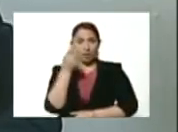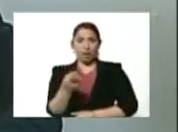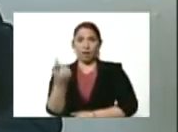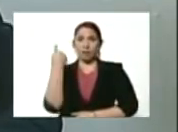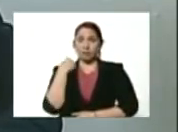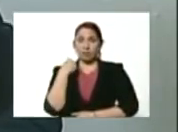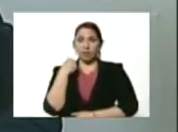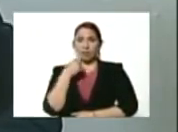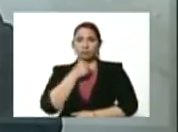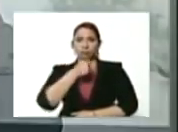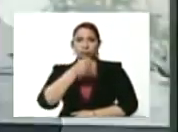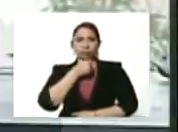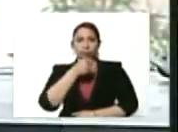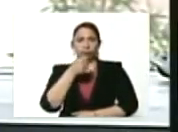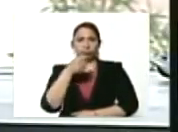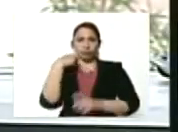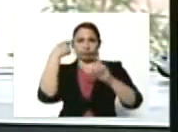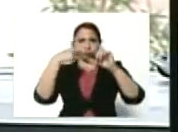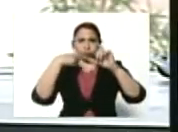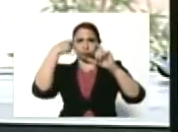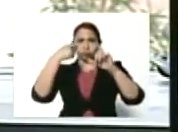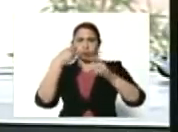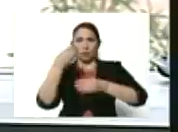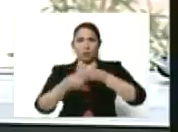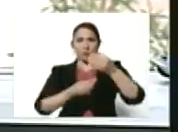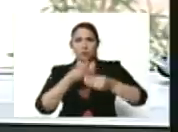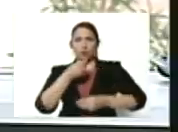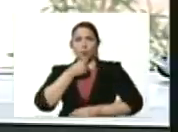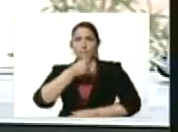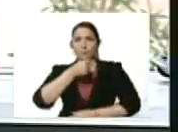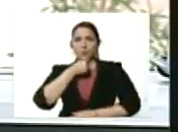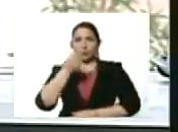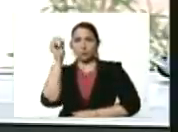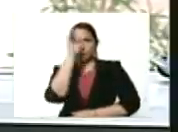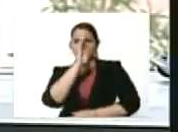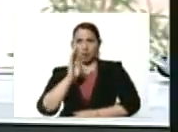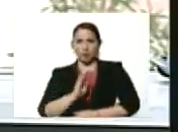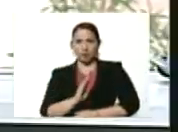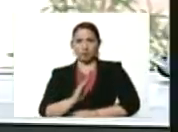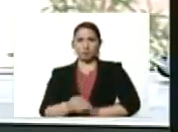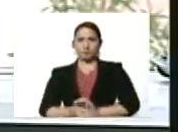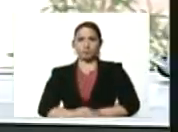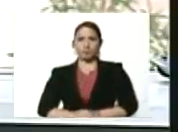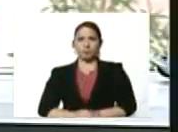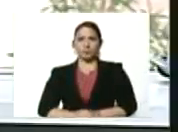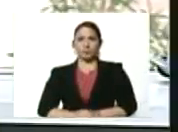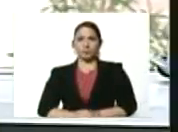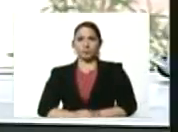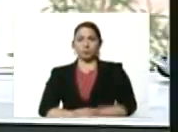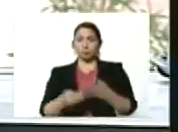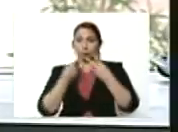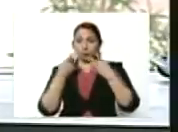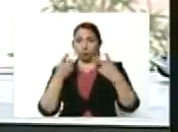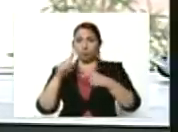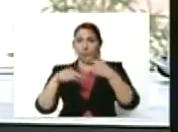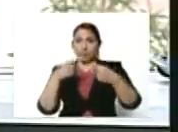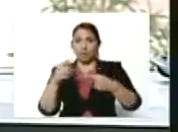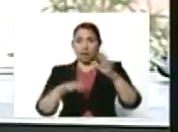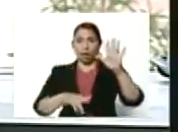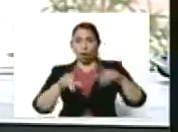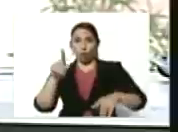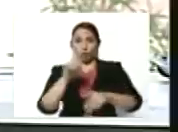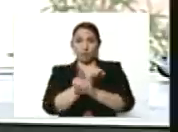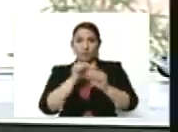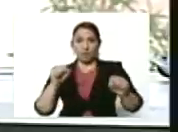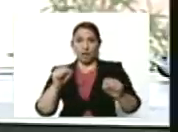en una entrevista grabada que me hizo un periodista del Brasil, que sale mañana a las 11 de la mañana, hora de